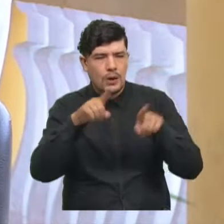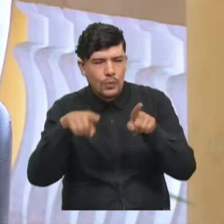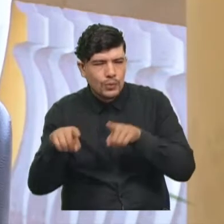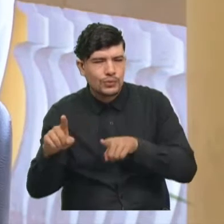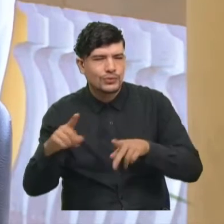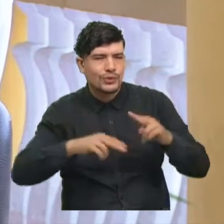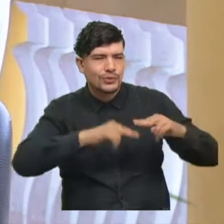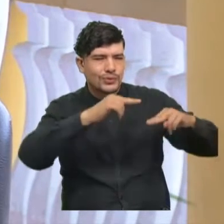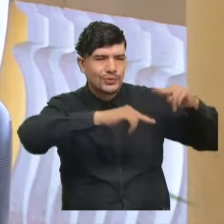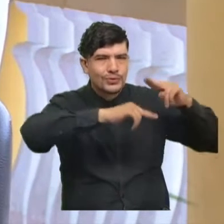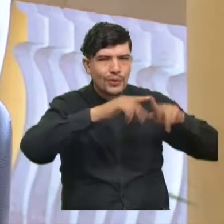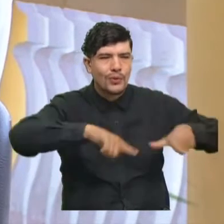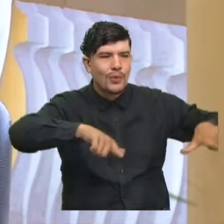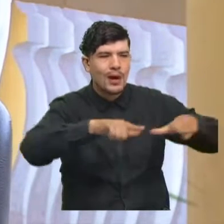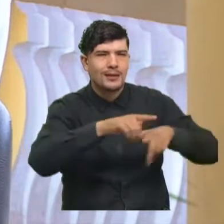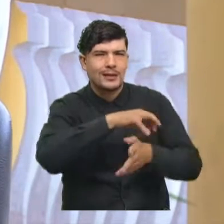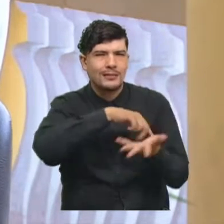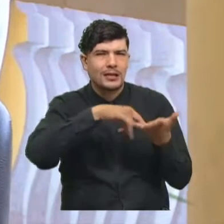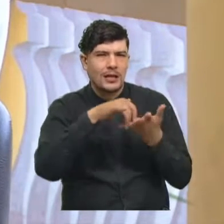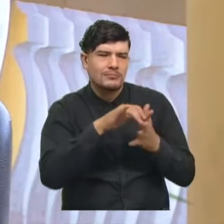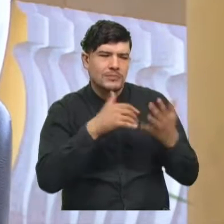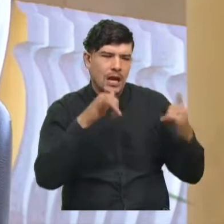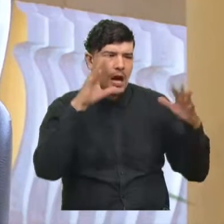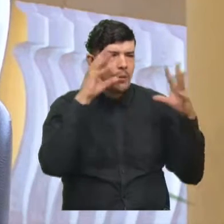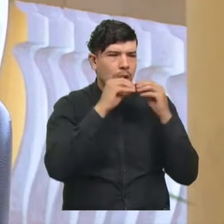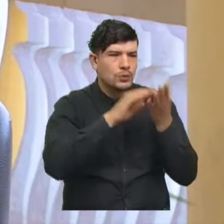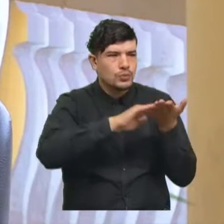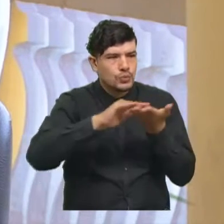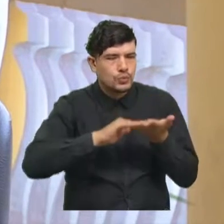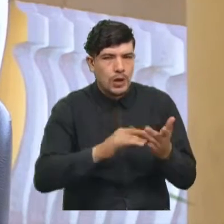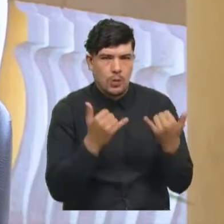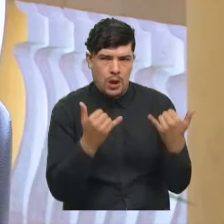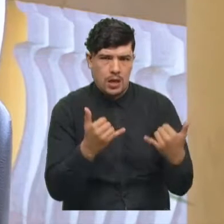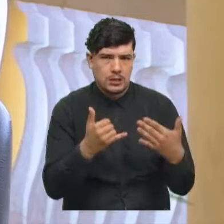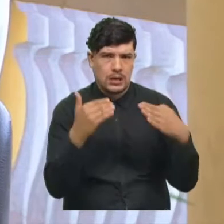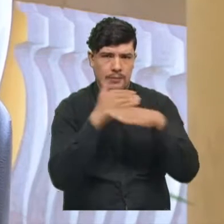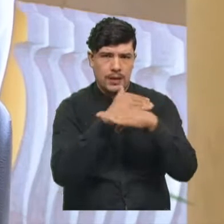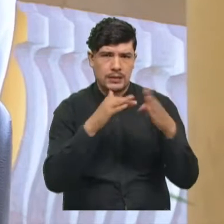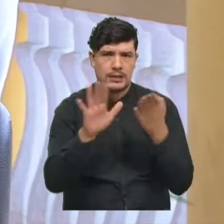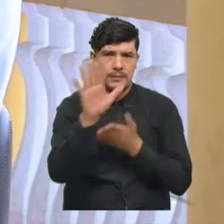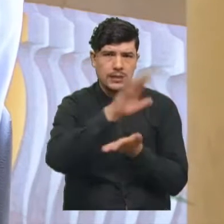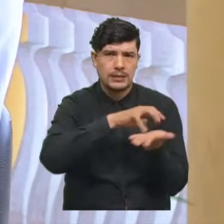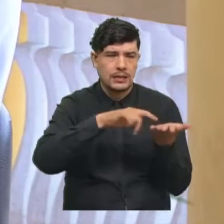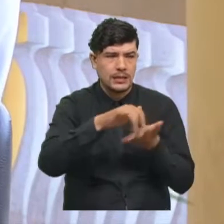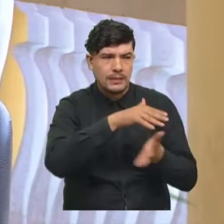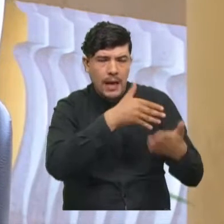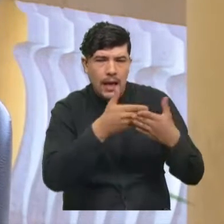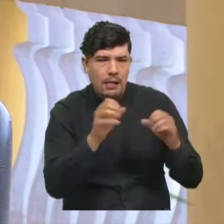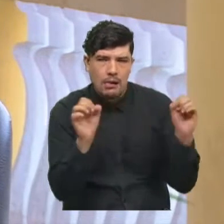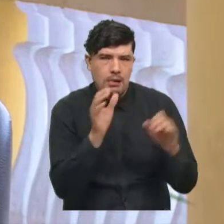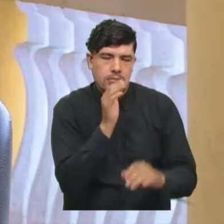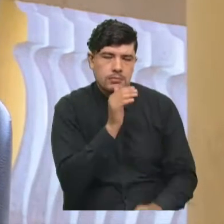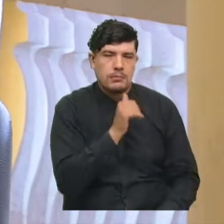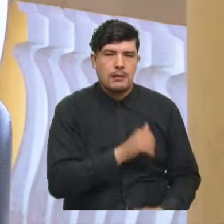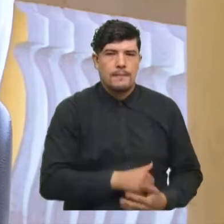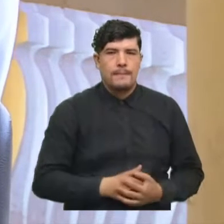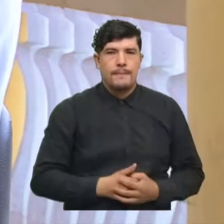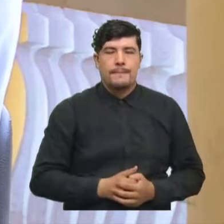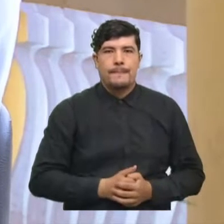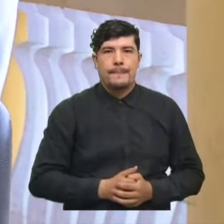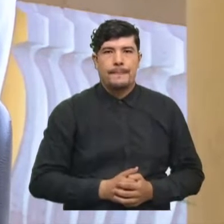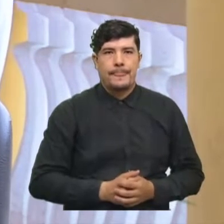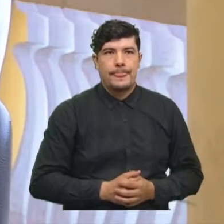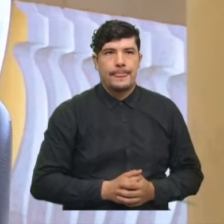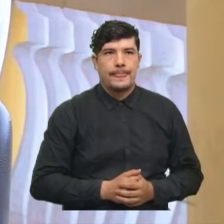departamento pero hoy gracias a dios no tenemos ningún tipo de bloqueos ellos también sienten miedo temor porque también se sienten amenazados